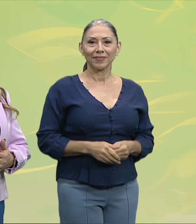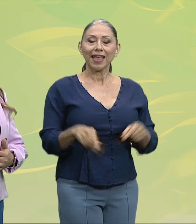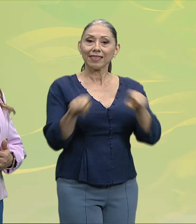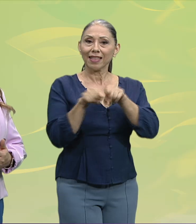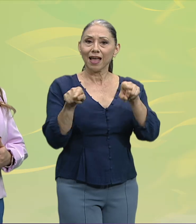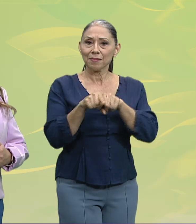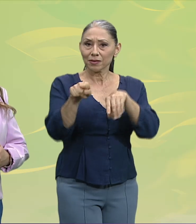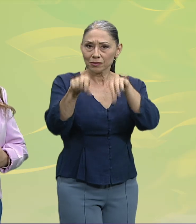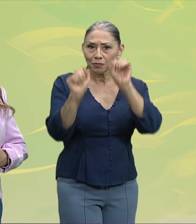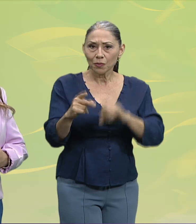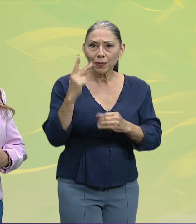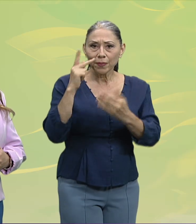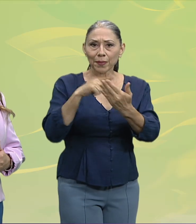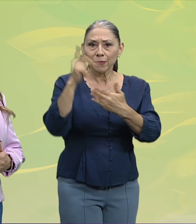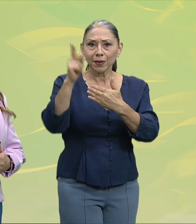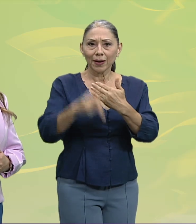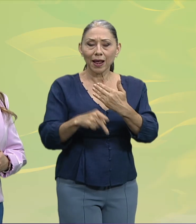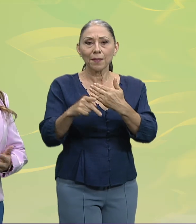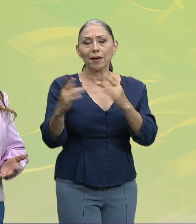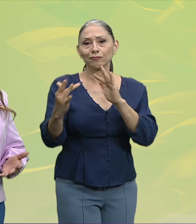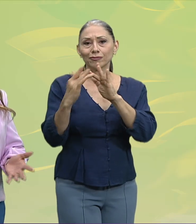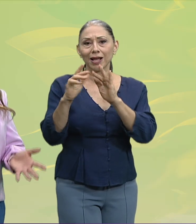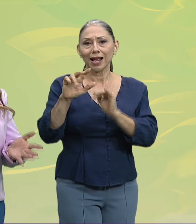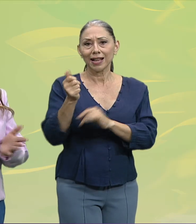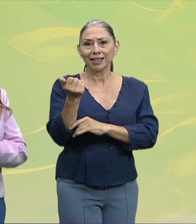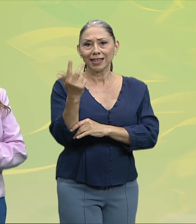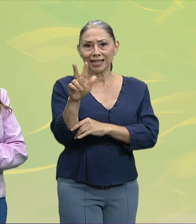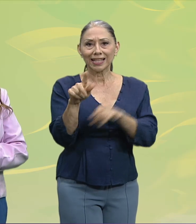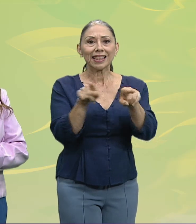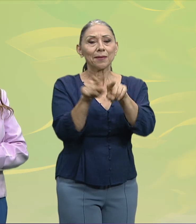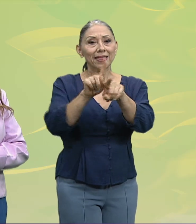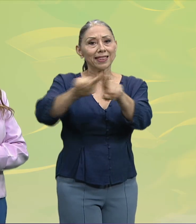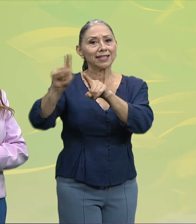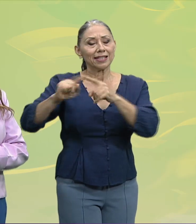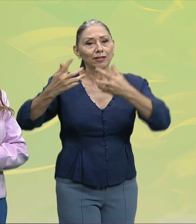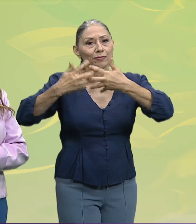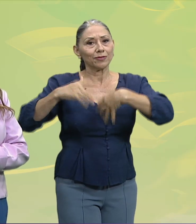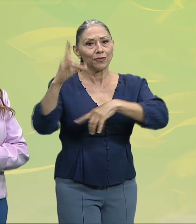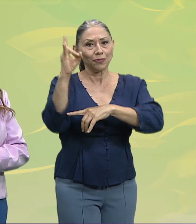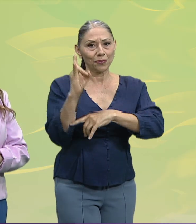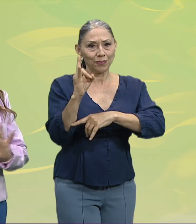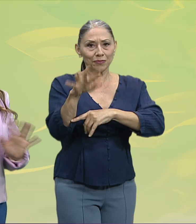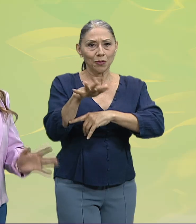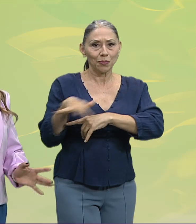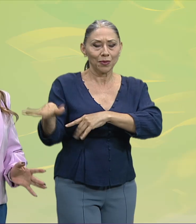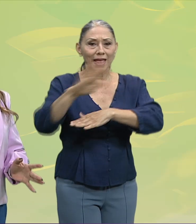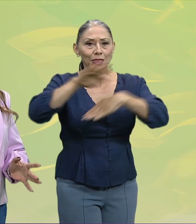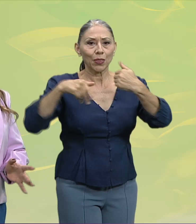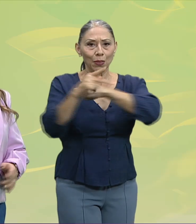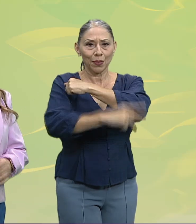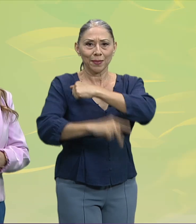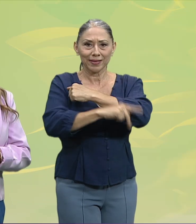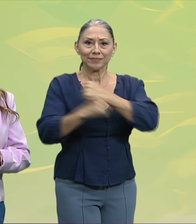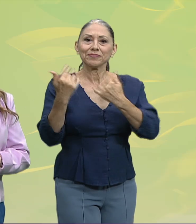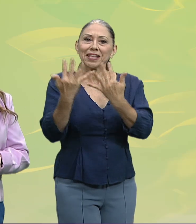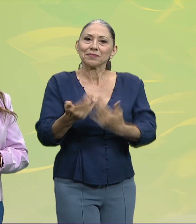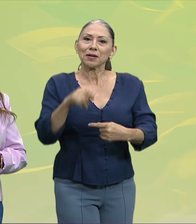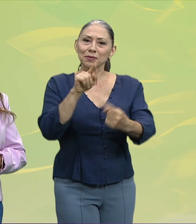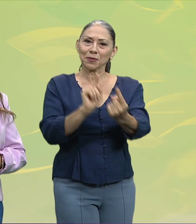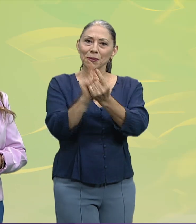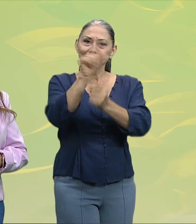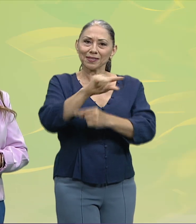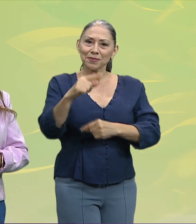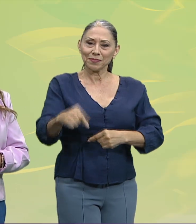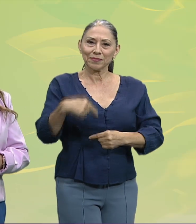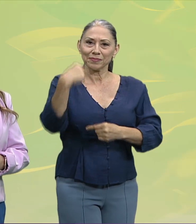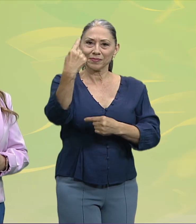También puedes sintonizar el programa a través de Canal 13 y en distintas cableras y televisoras locales en todo el país. Esperamos